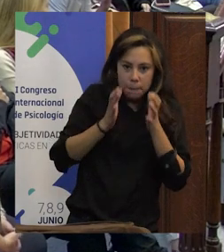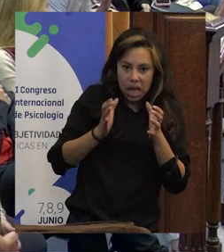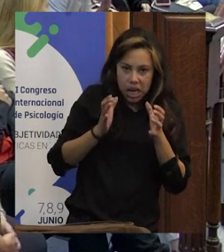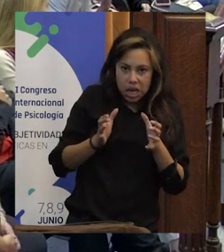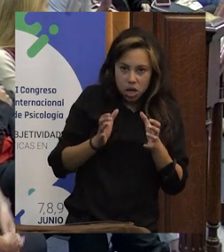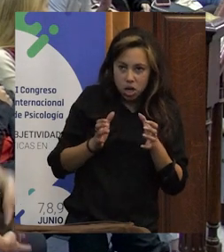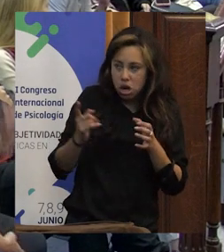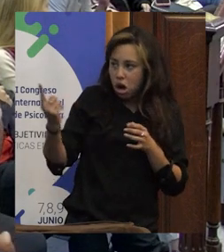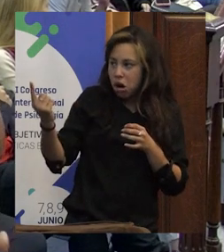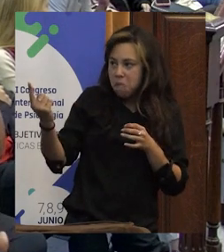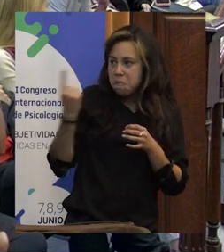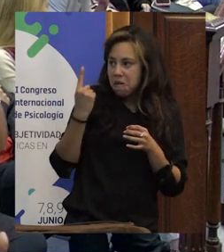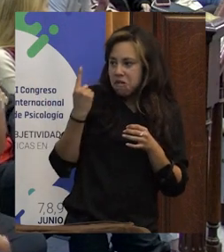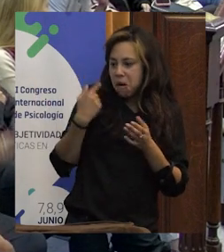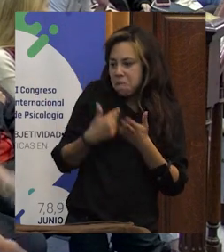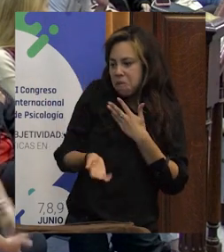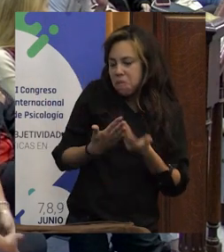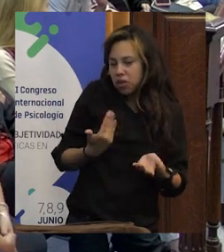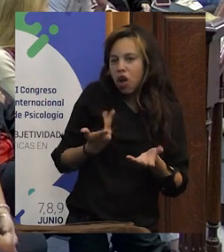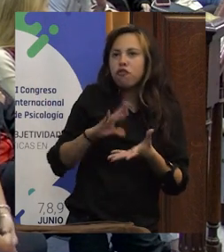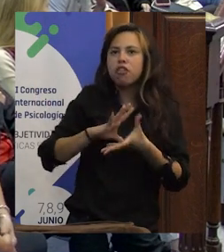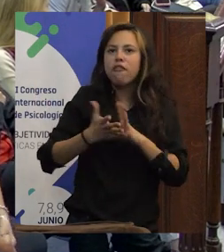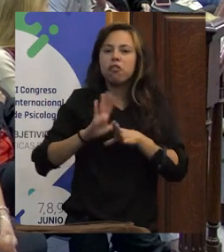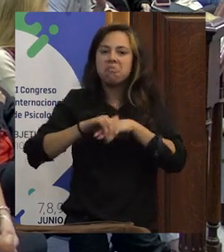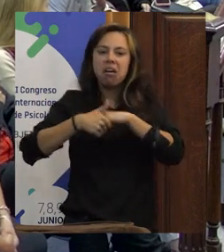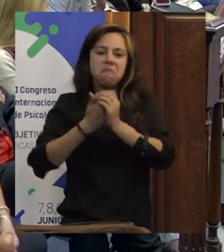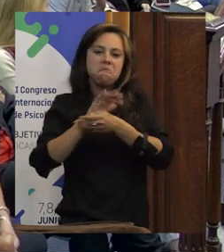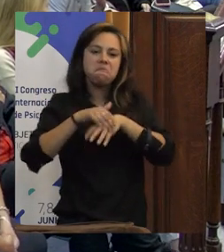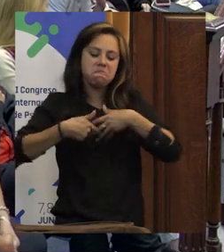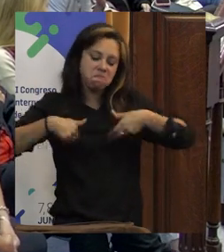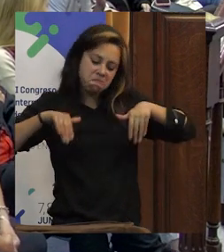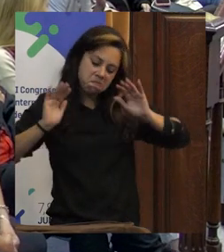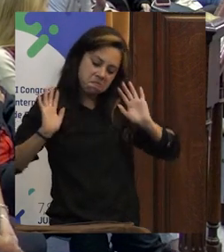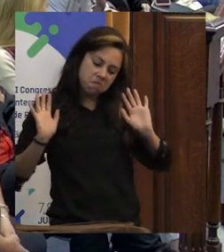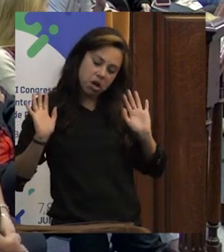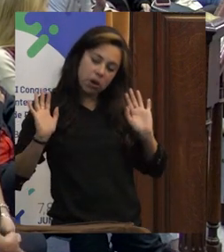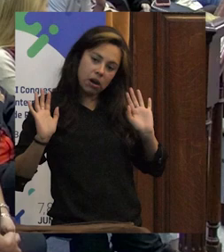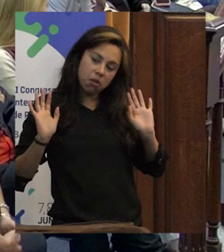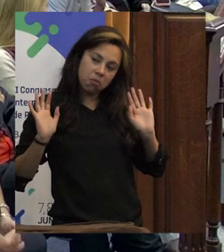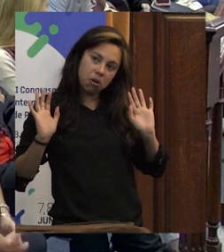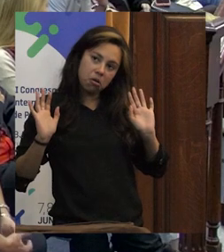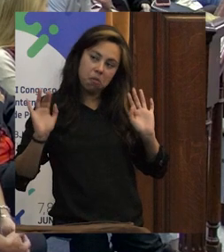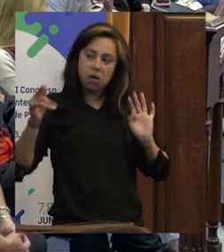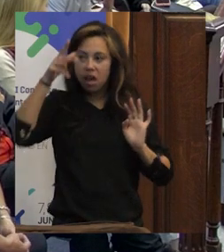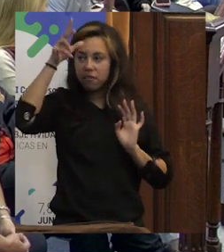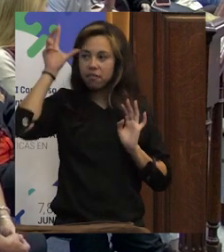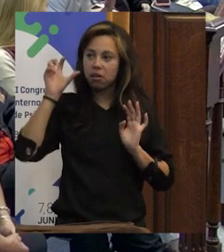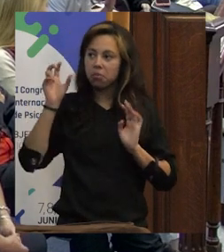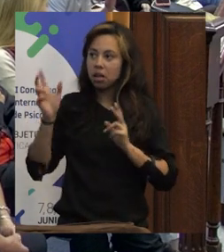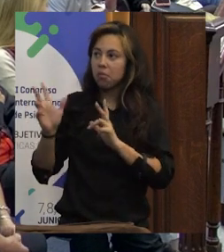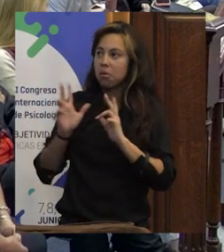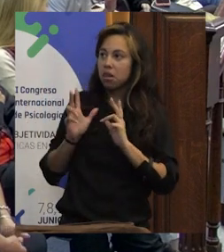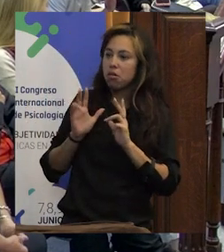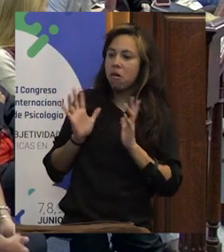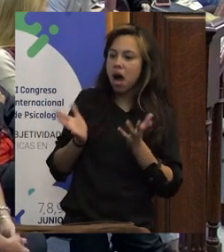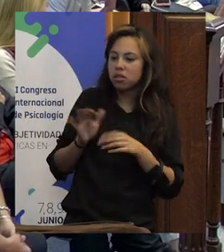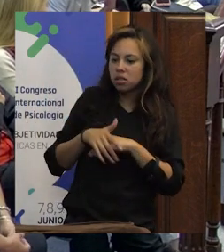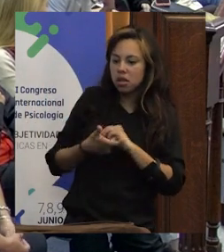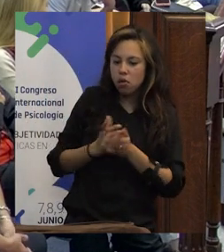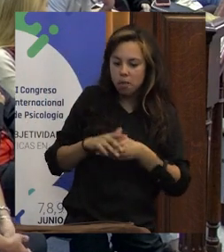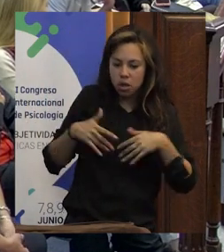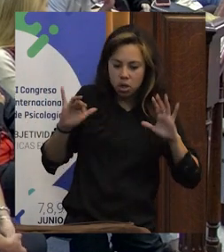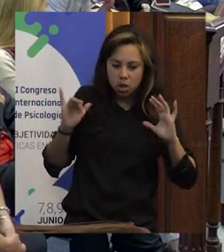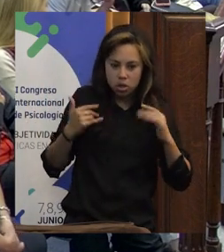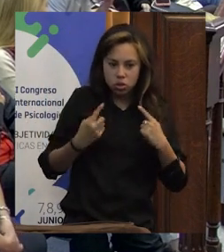atrapó completamente, no habiendo podido elaborar con el equipo de salud. Esa